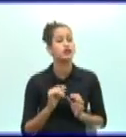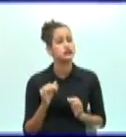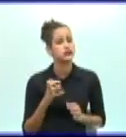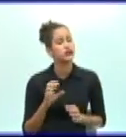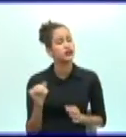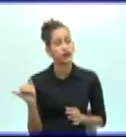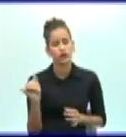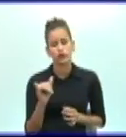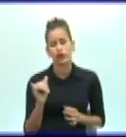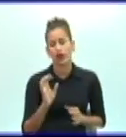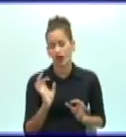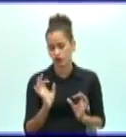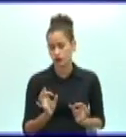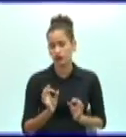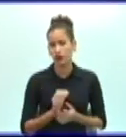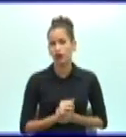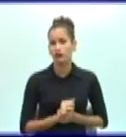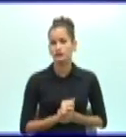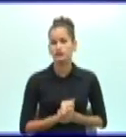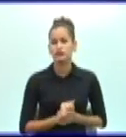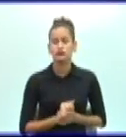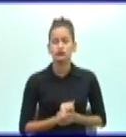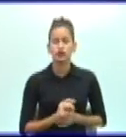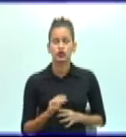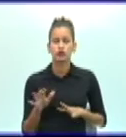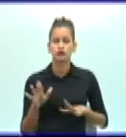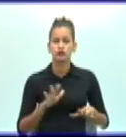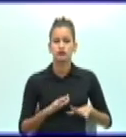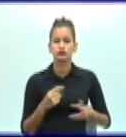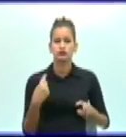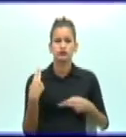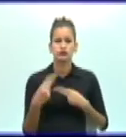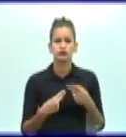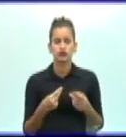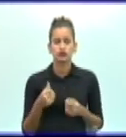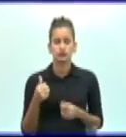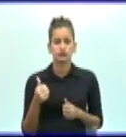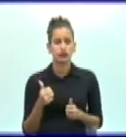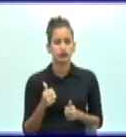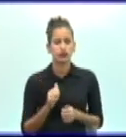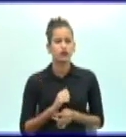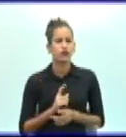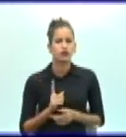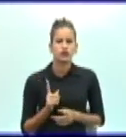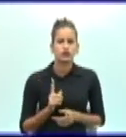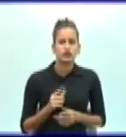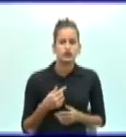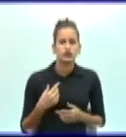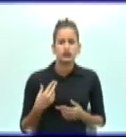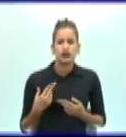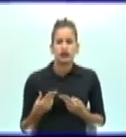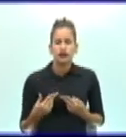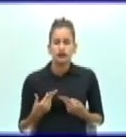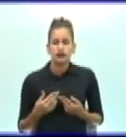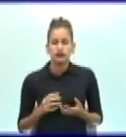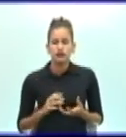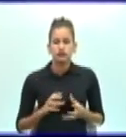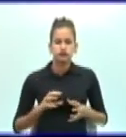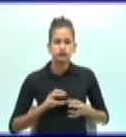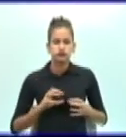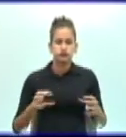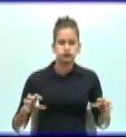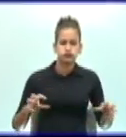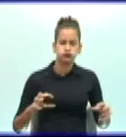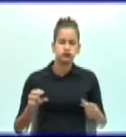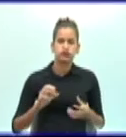a su original. Los movimientos, si se realizan correctamente, no producen deformaciones en las